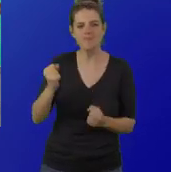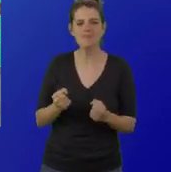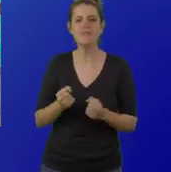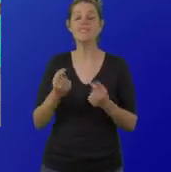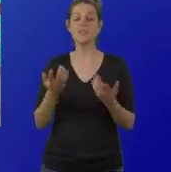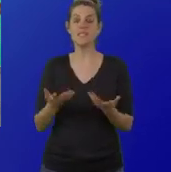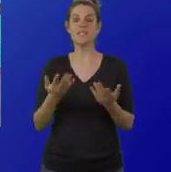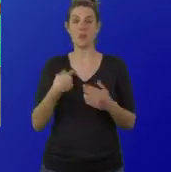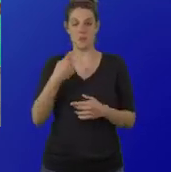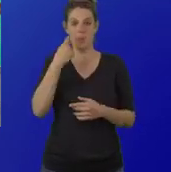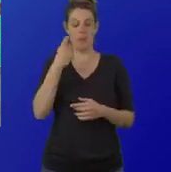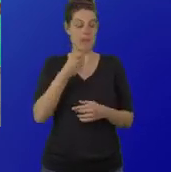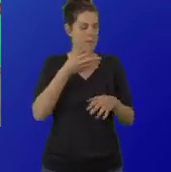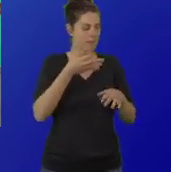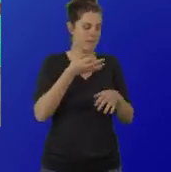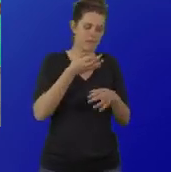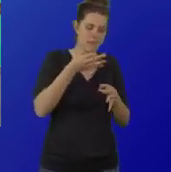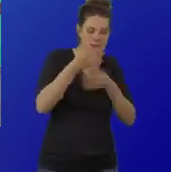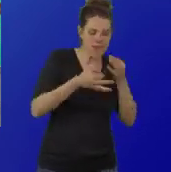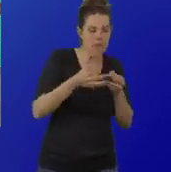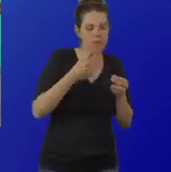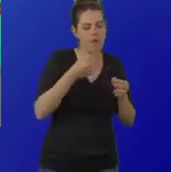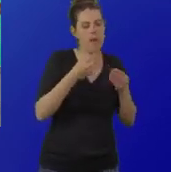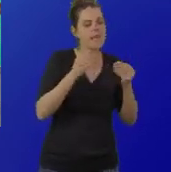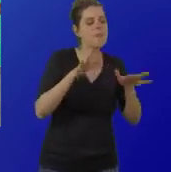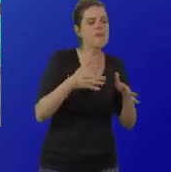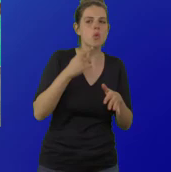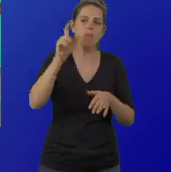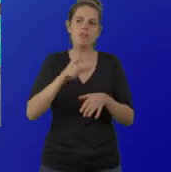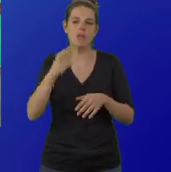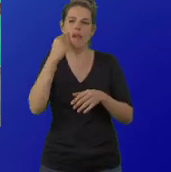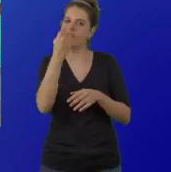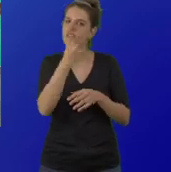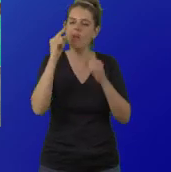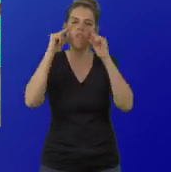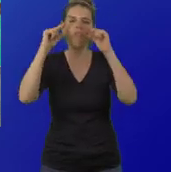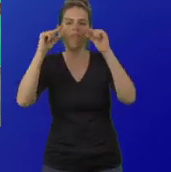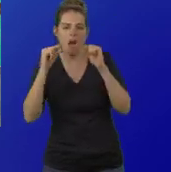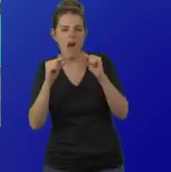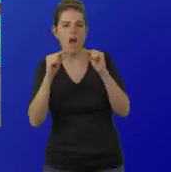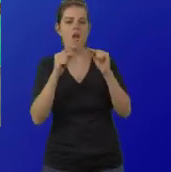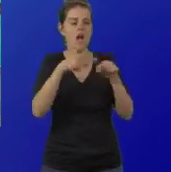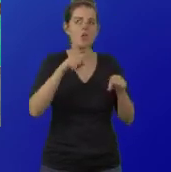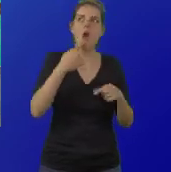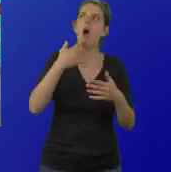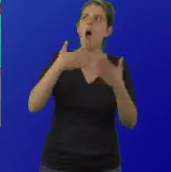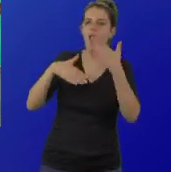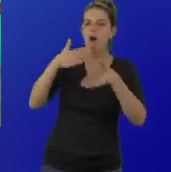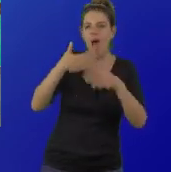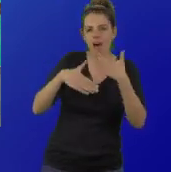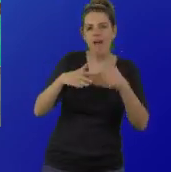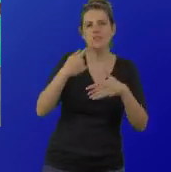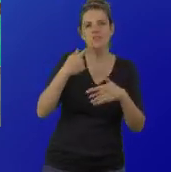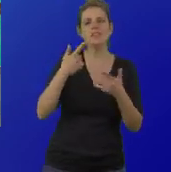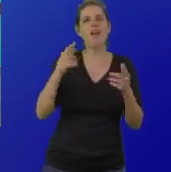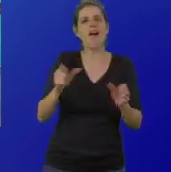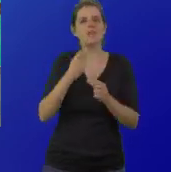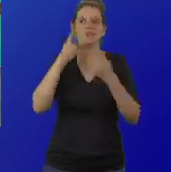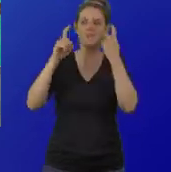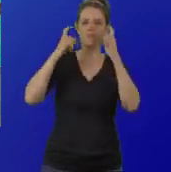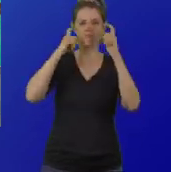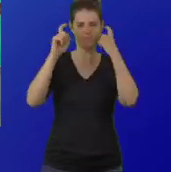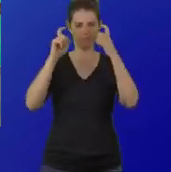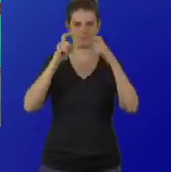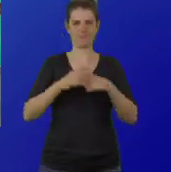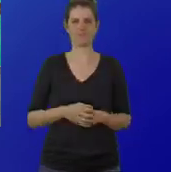forma entendieran qué pasaba cuando nuestra visión era más baja, todo ese tipo de cosas nos llevó a realizar otros productos,